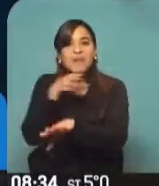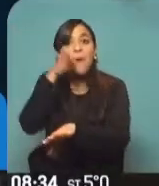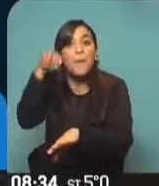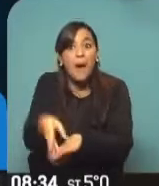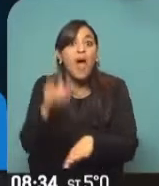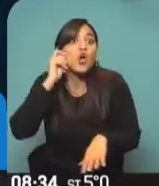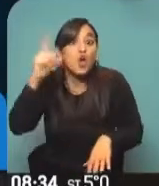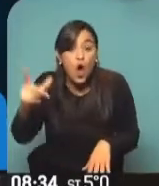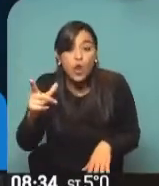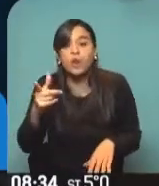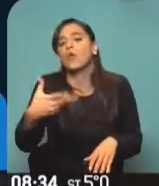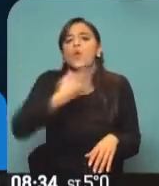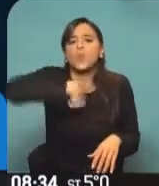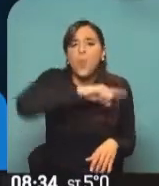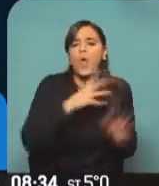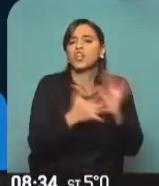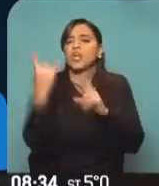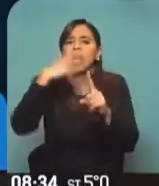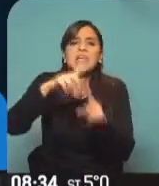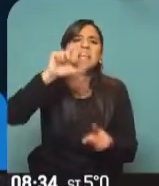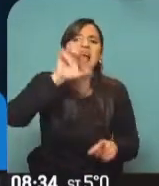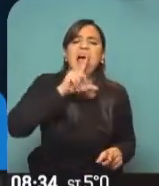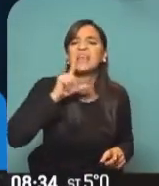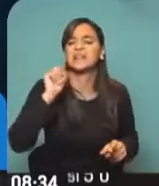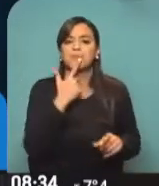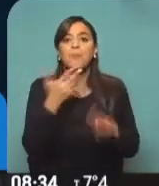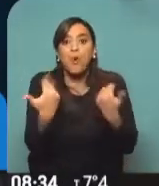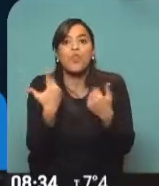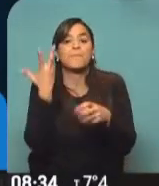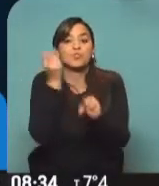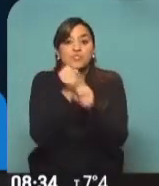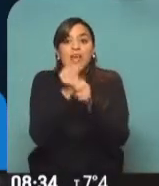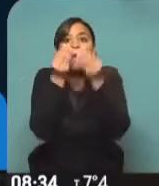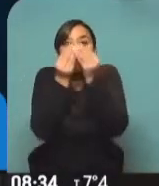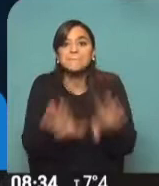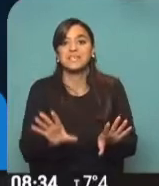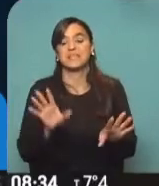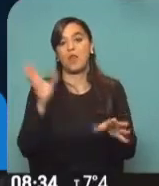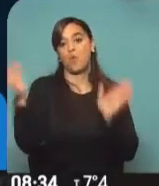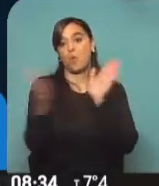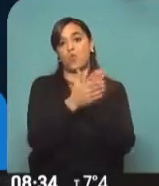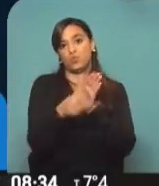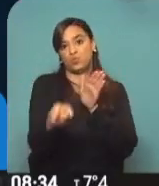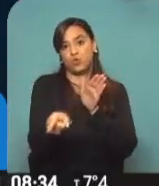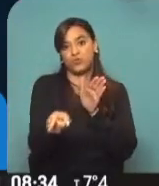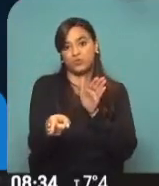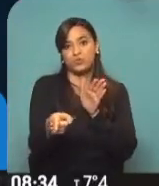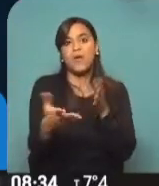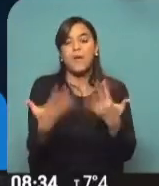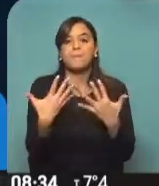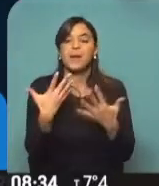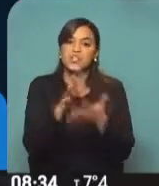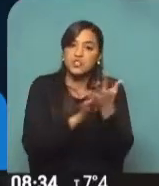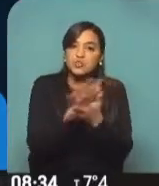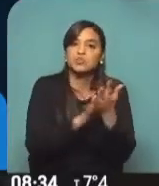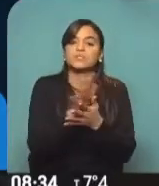sea nuestro de la iglesia de cáritas podemos empezar a trabajar juntos de acuerdo a lo que esa persona quiera de